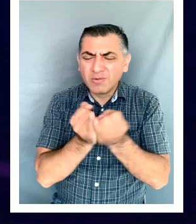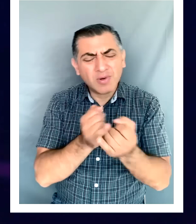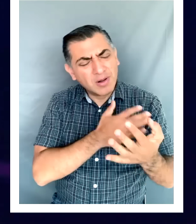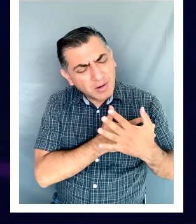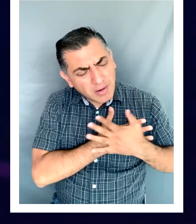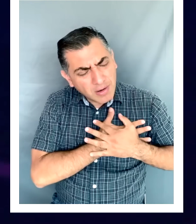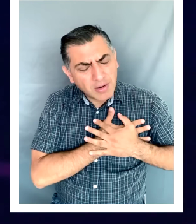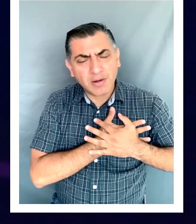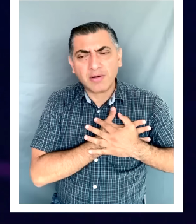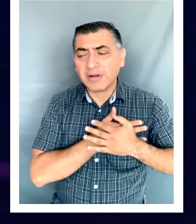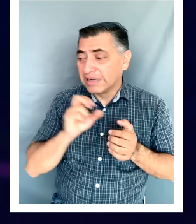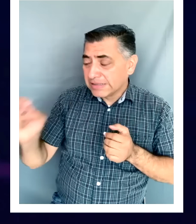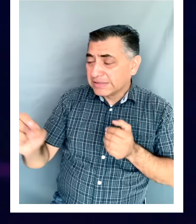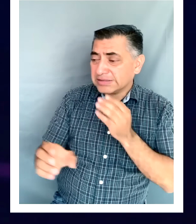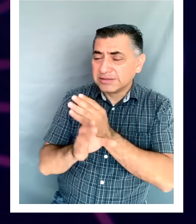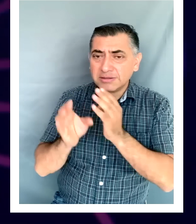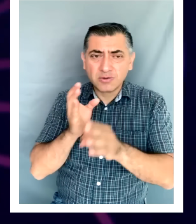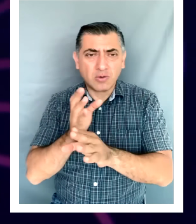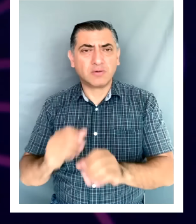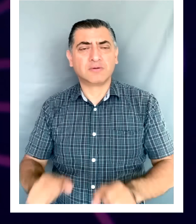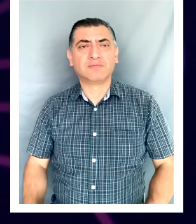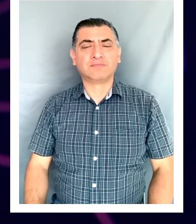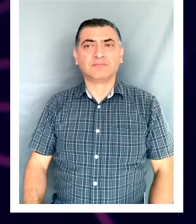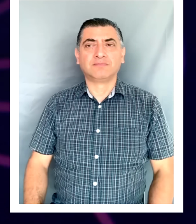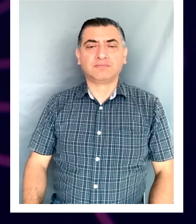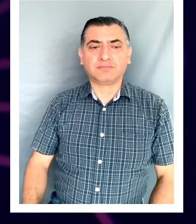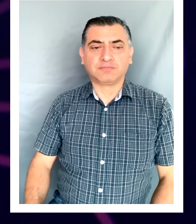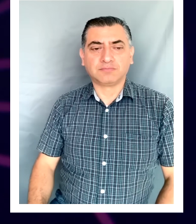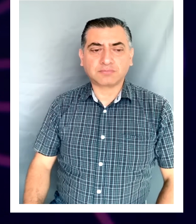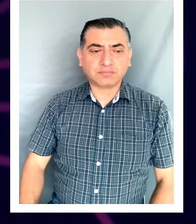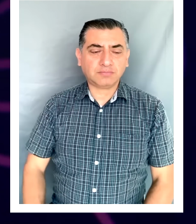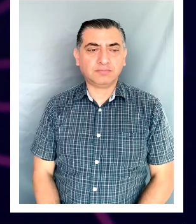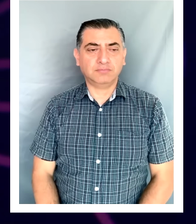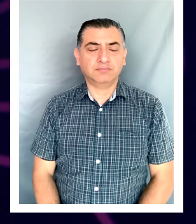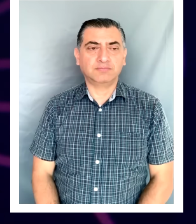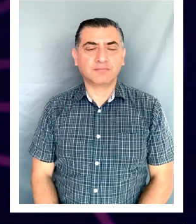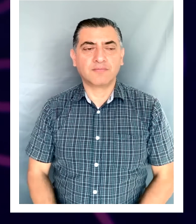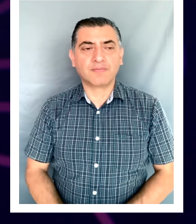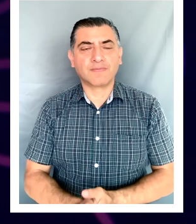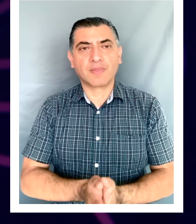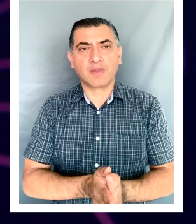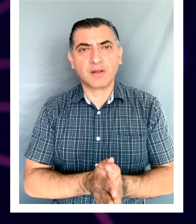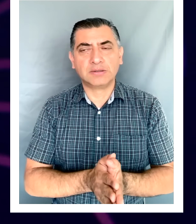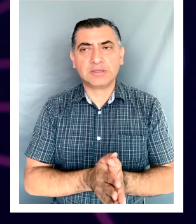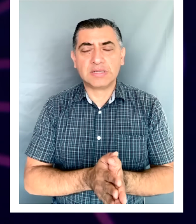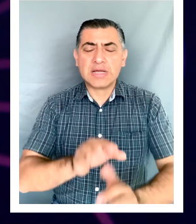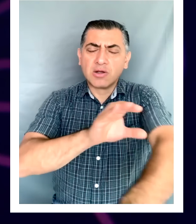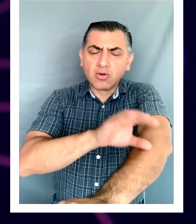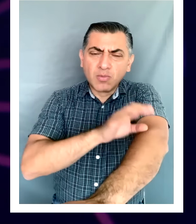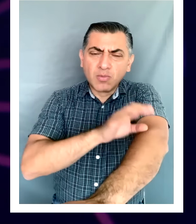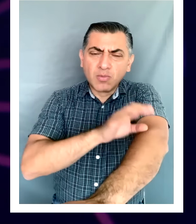la compañía no se va a cerrar si asistes a un evento con tu hijo Pero además le vas a comunicar gran